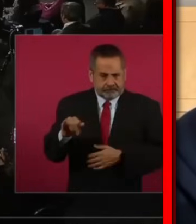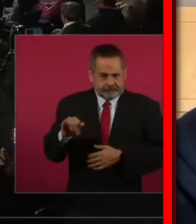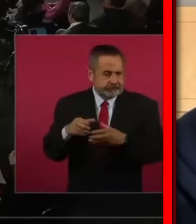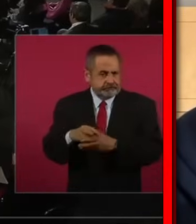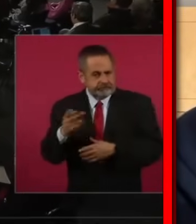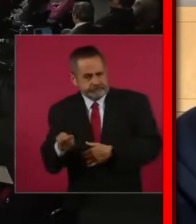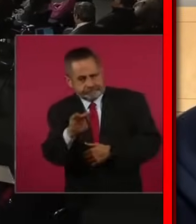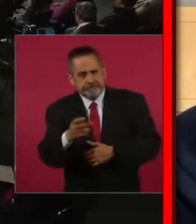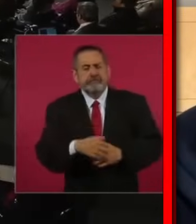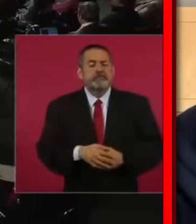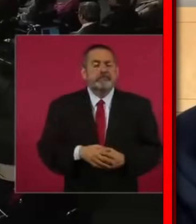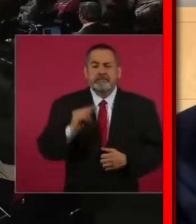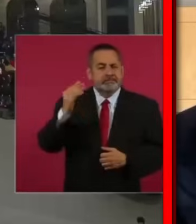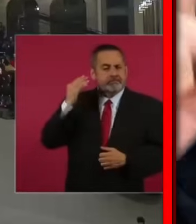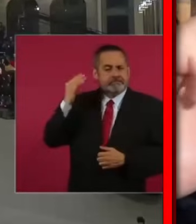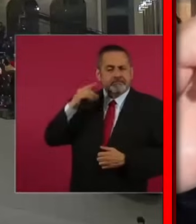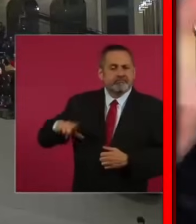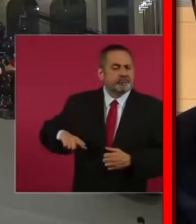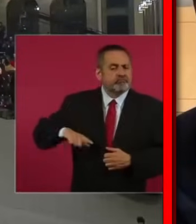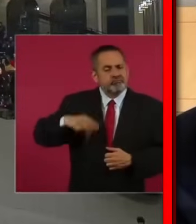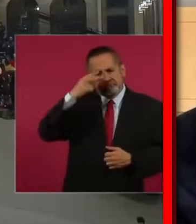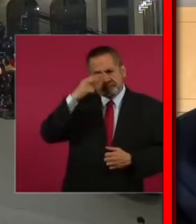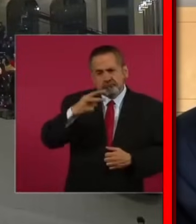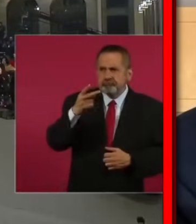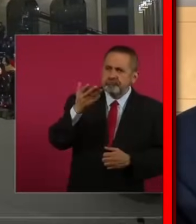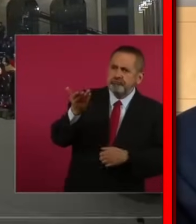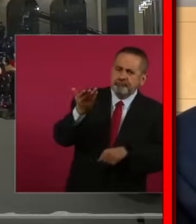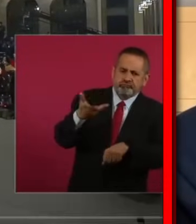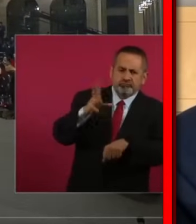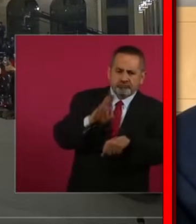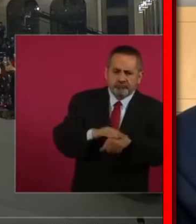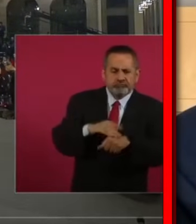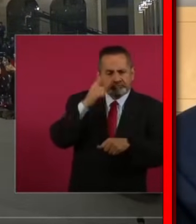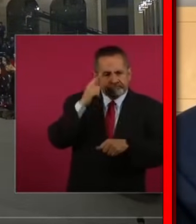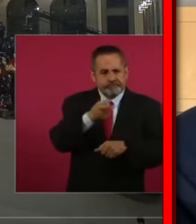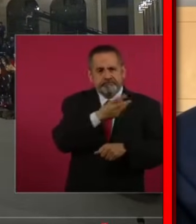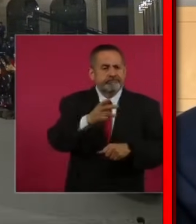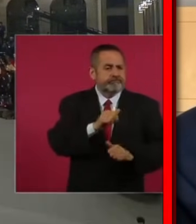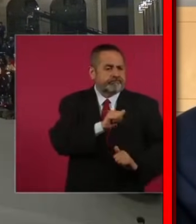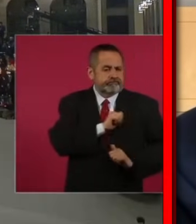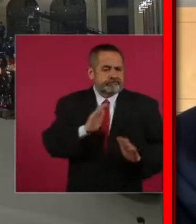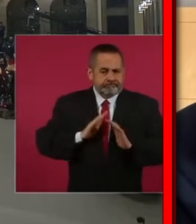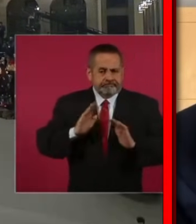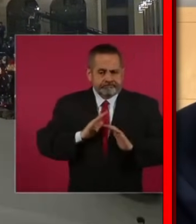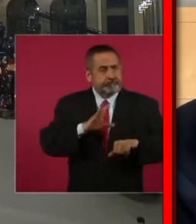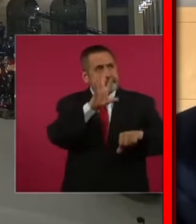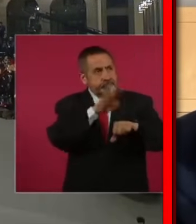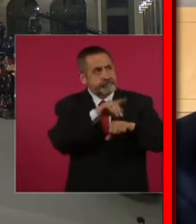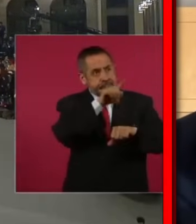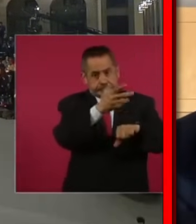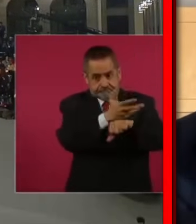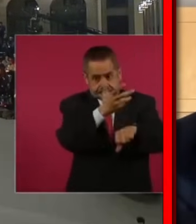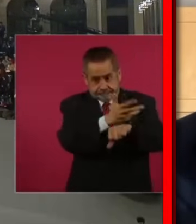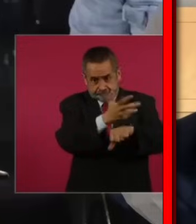días el gobierno de México solicitó una autorización para que militares de Estados Unidos ingresaran a México